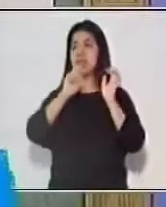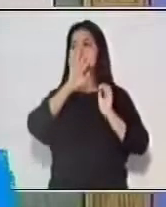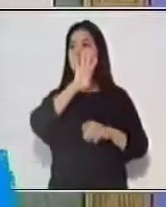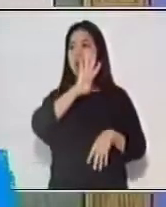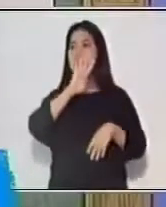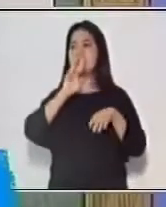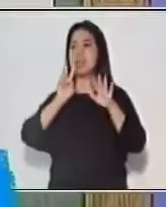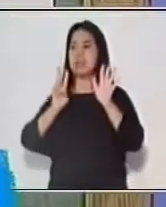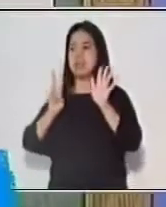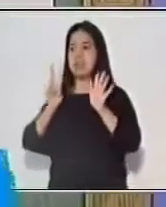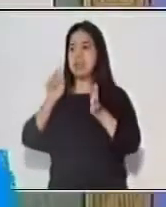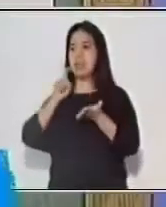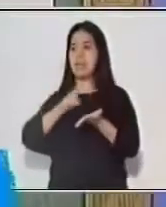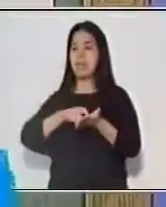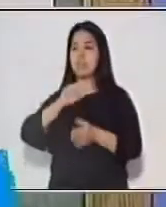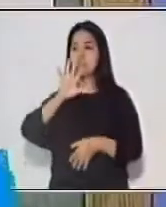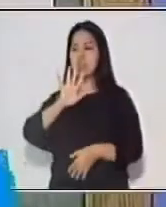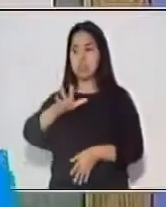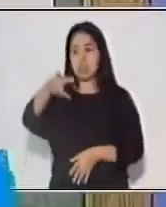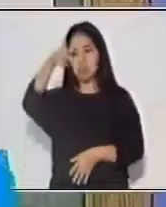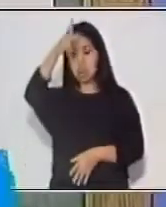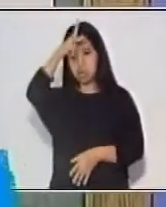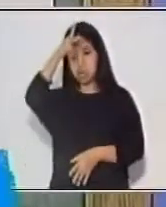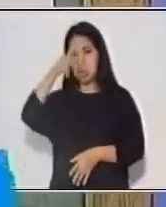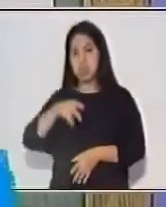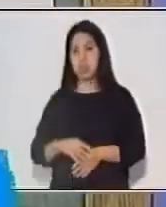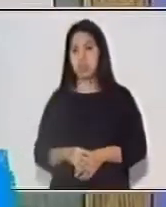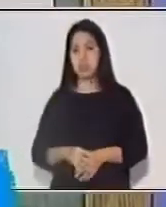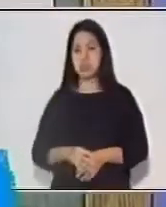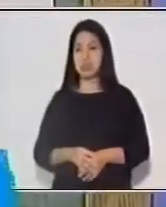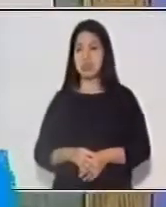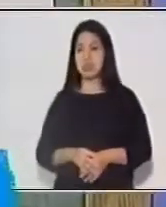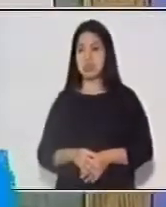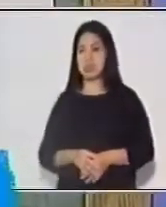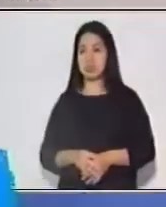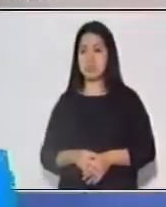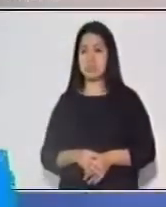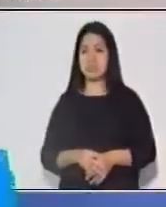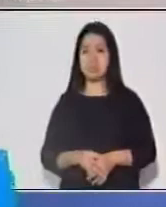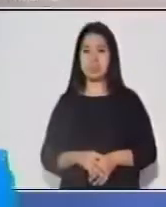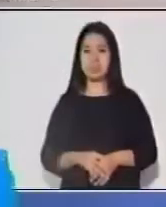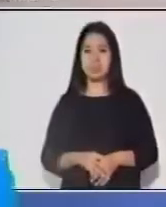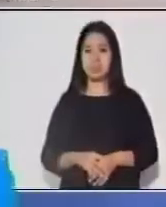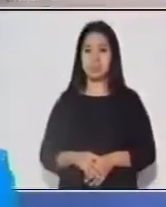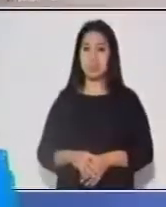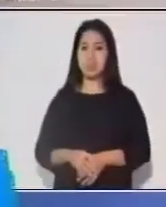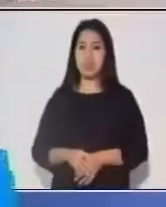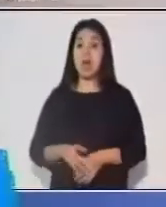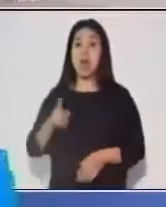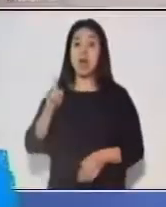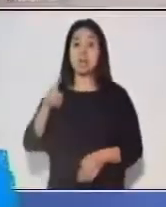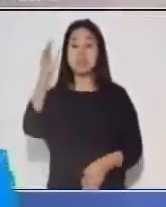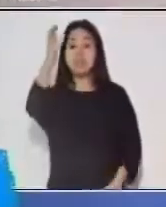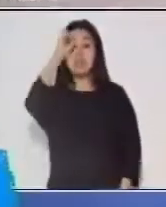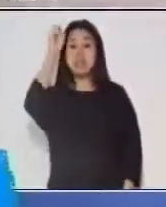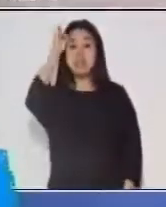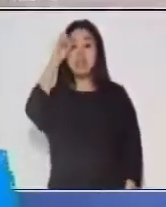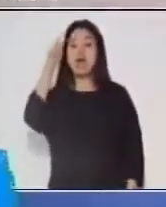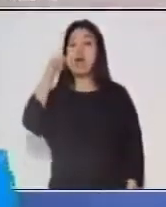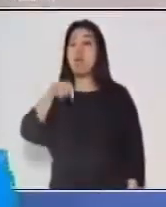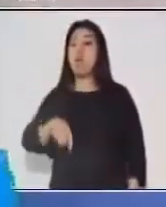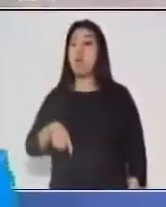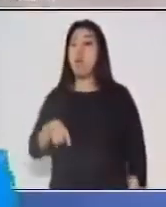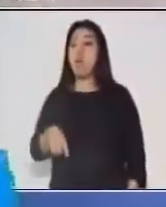405.647.5 kilómetros. ¿Sí? Ok. Entonces, hemos observado el día de hoy